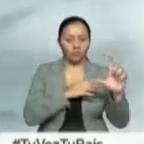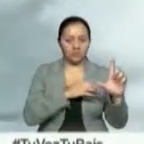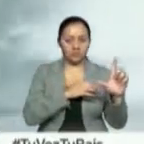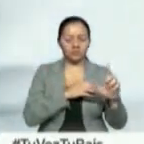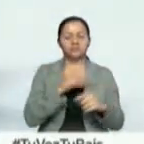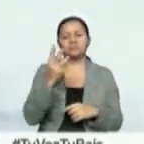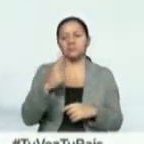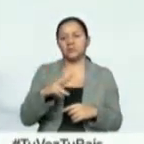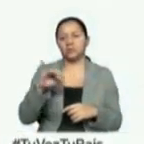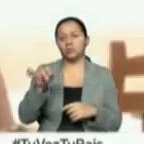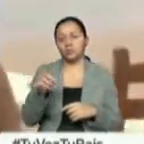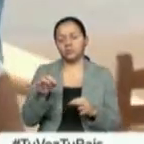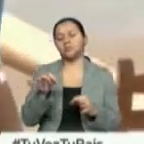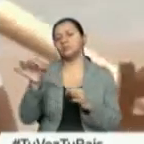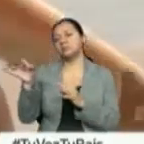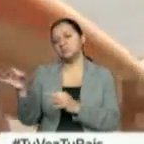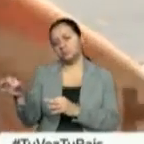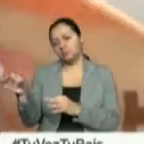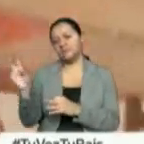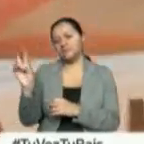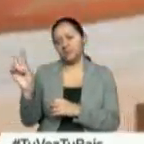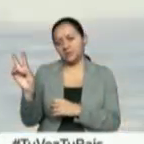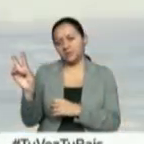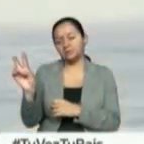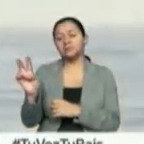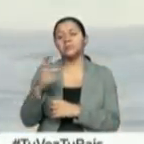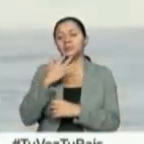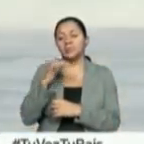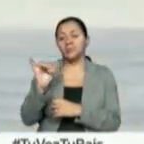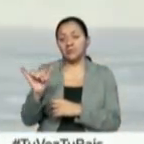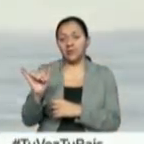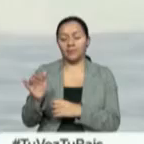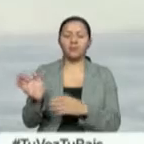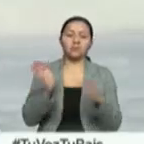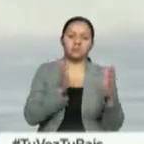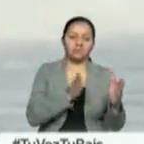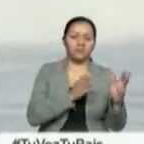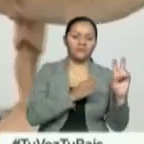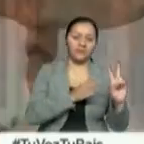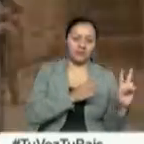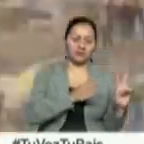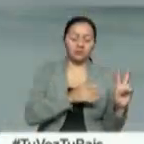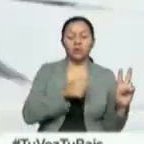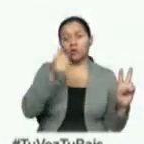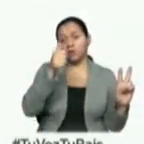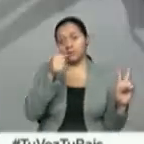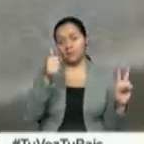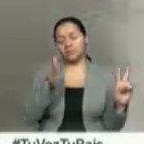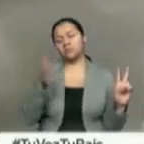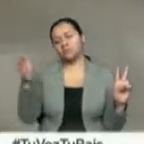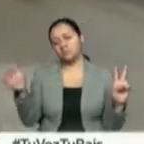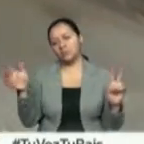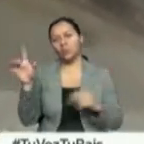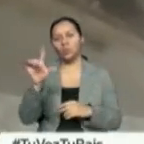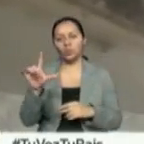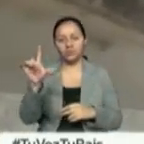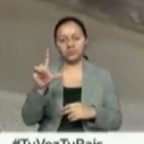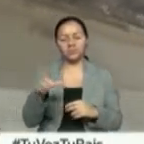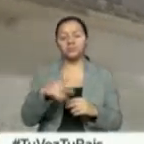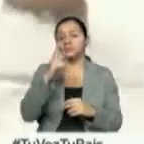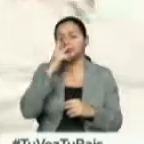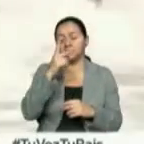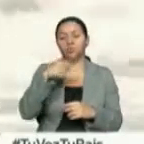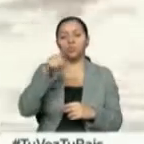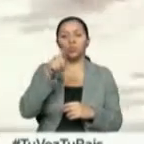al viernes de la misma semana si es sábado al viernes anteriores y si es domingo al lunes posteriores queda sentado que el